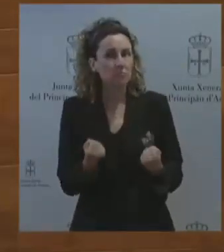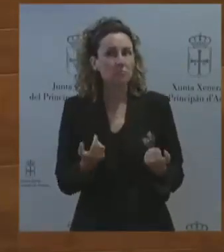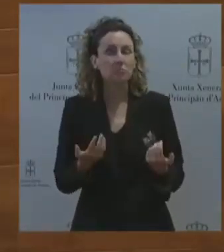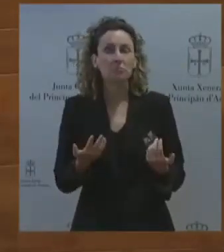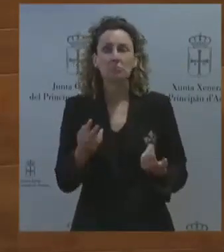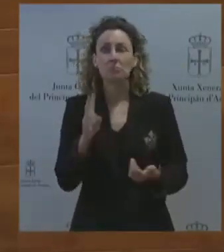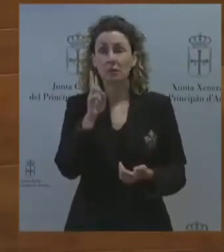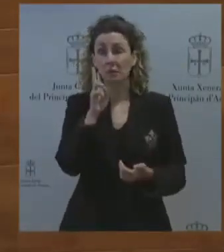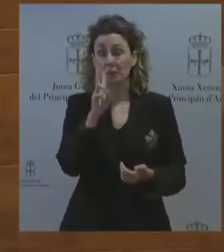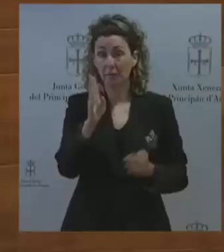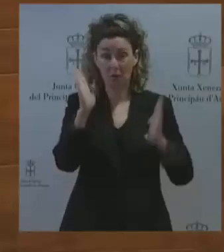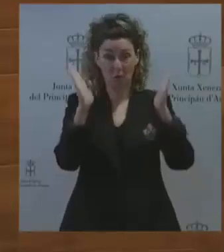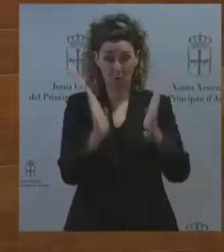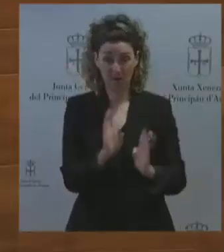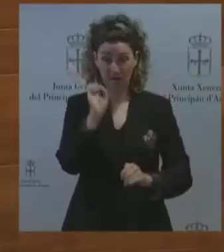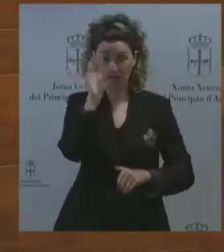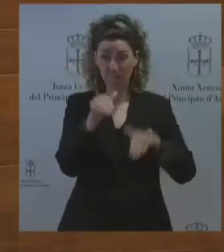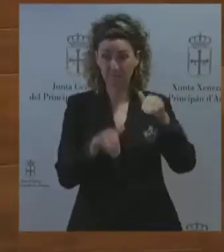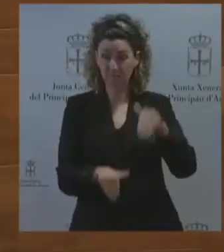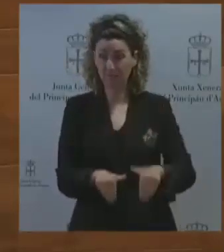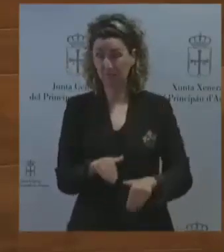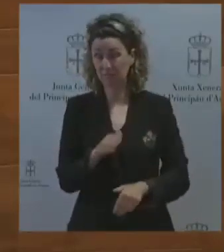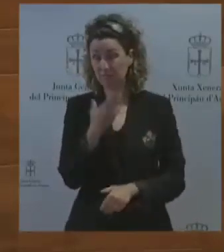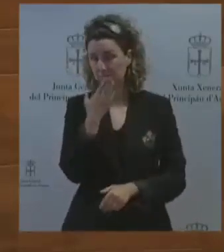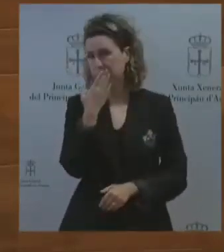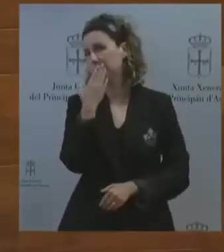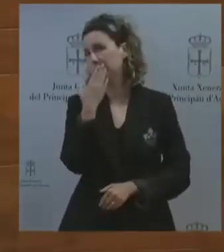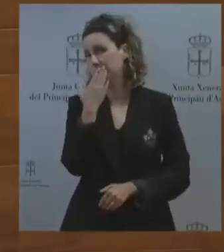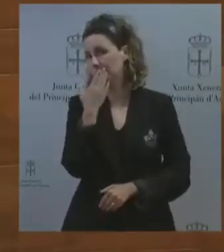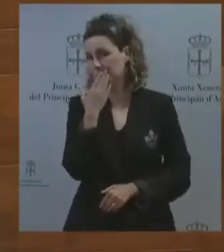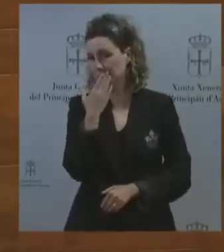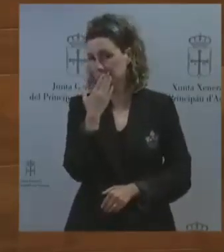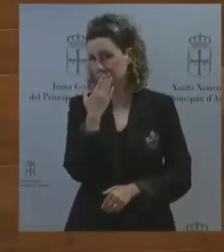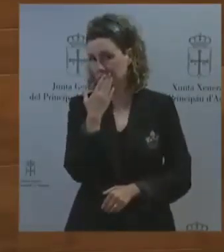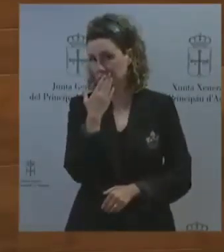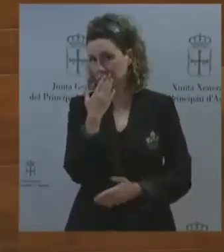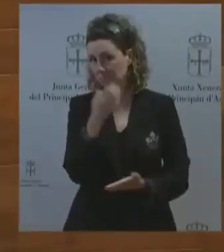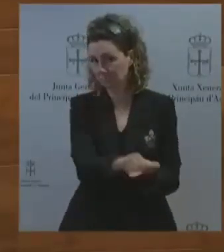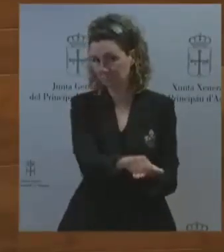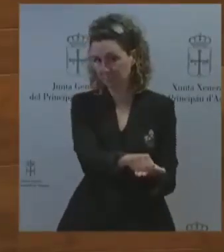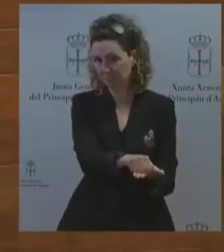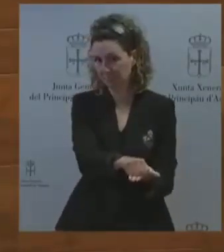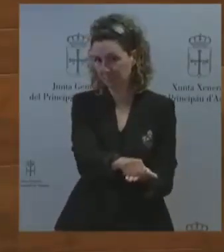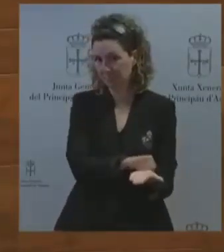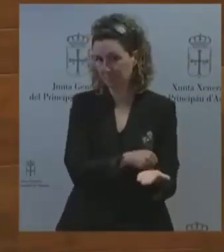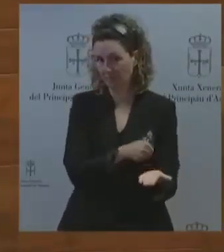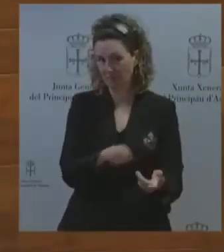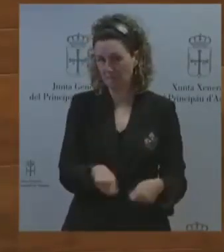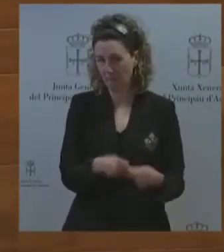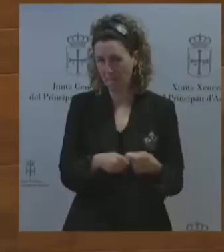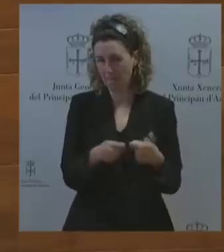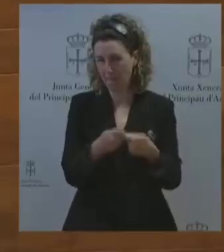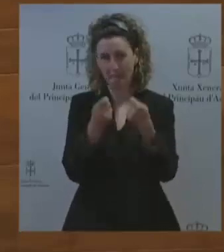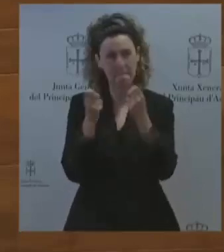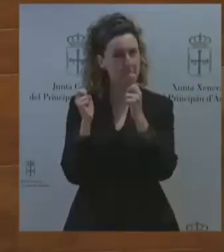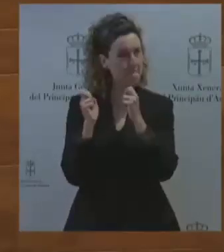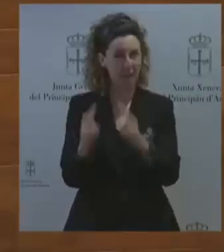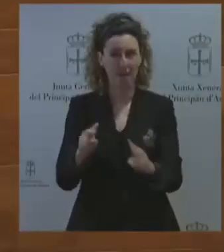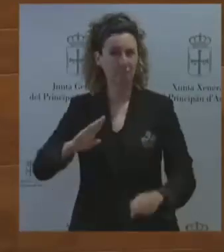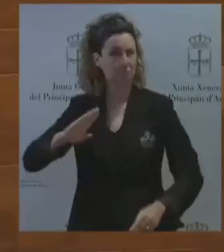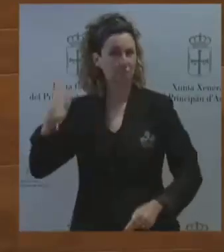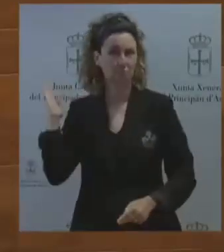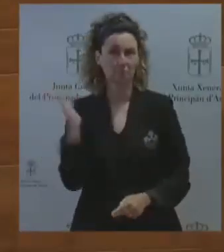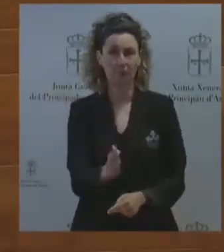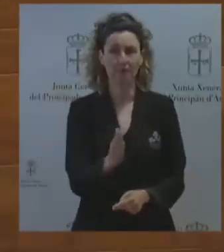observa a simple vista. Y sin duda alguna, el lugar de España más castigado por el socialismo de toda la democracia es Asturias, gracias